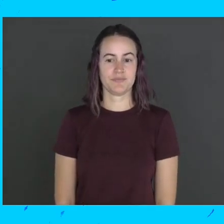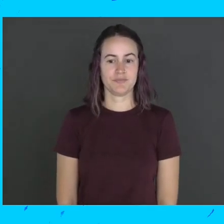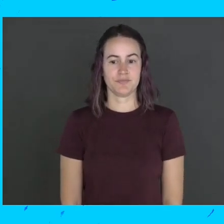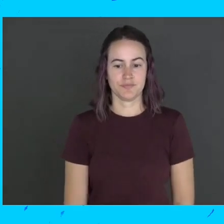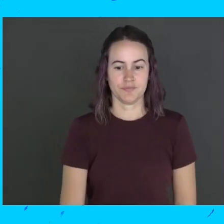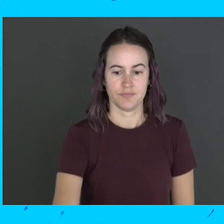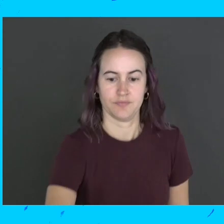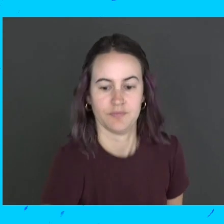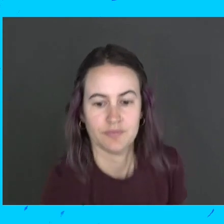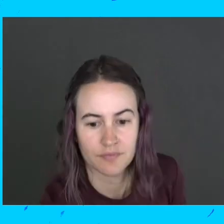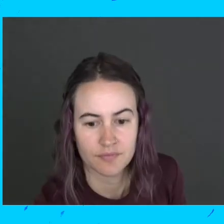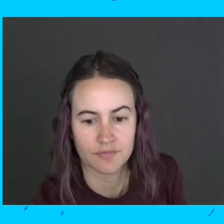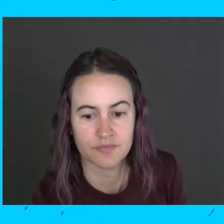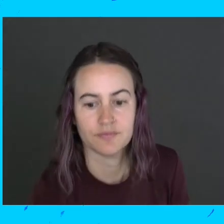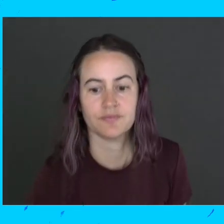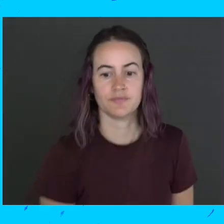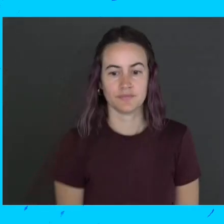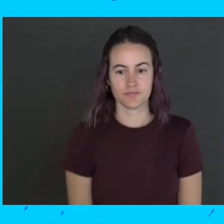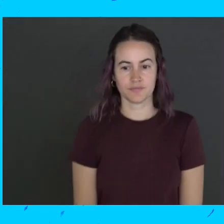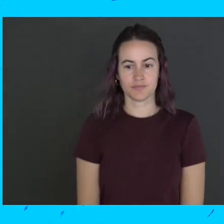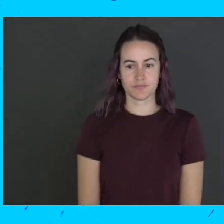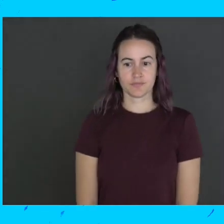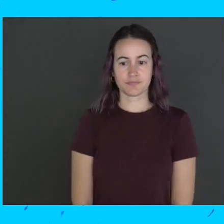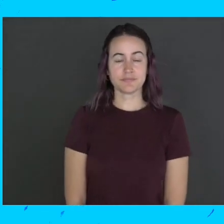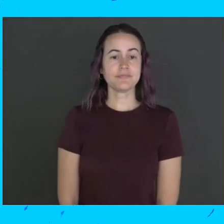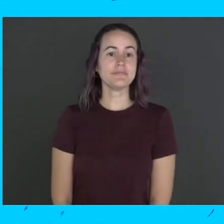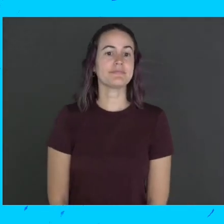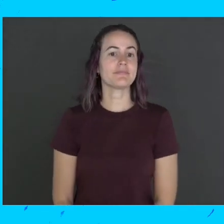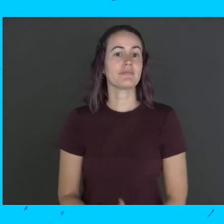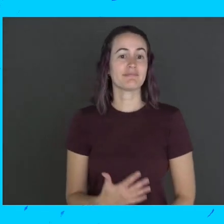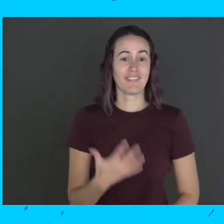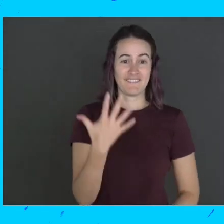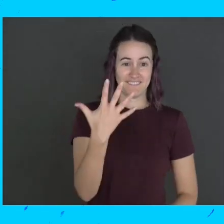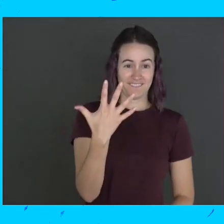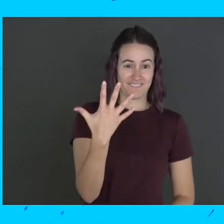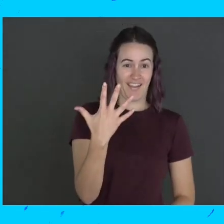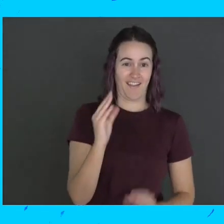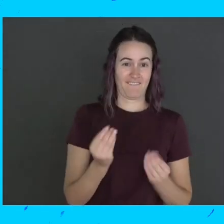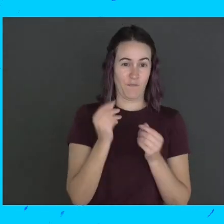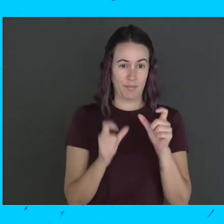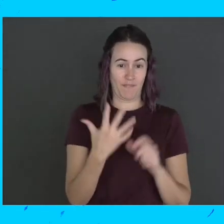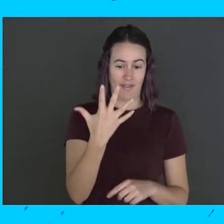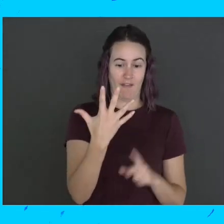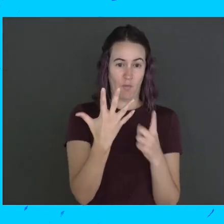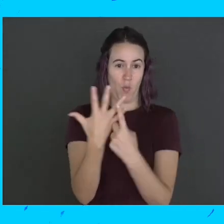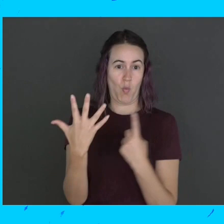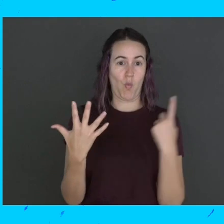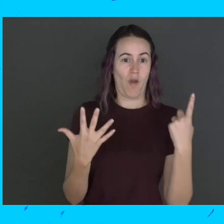de 2023, adoptó educación como el tema del año para